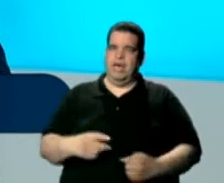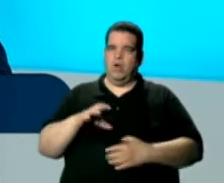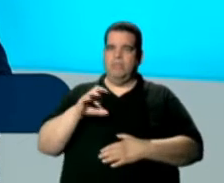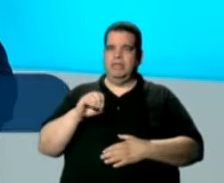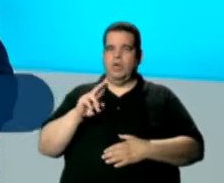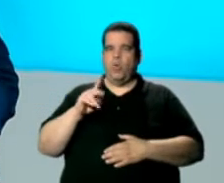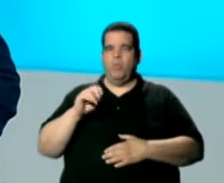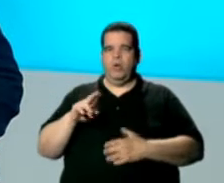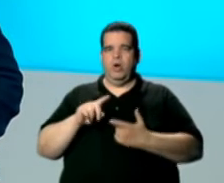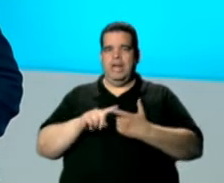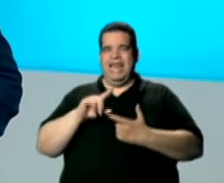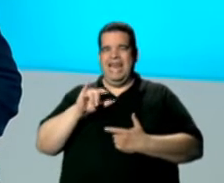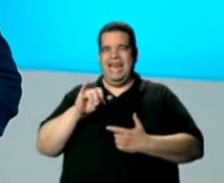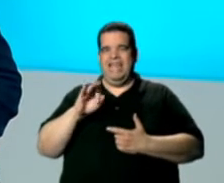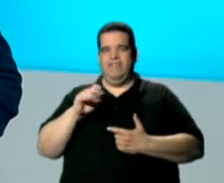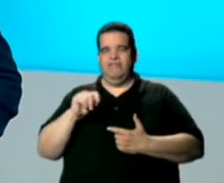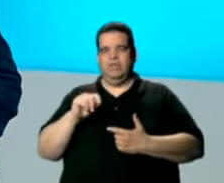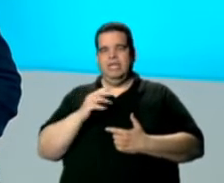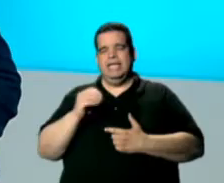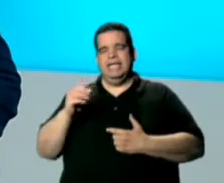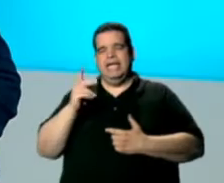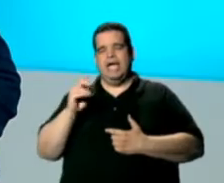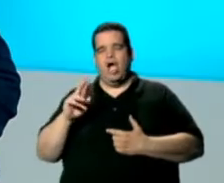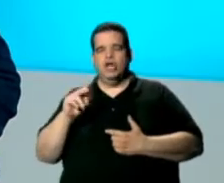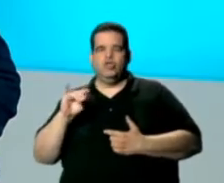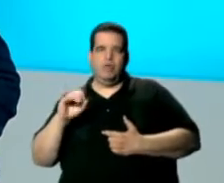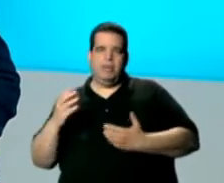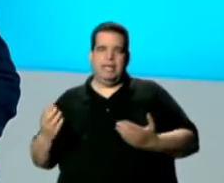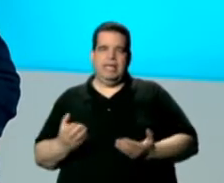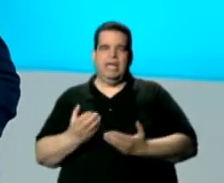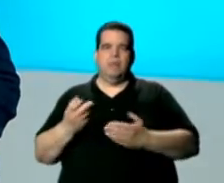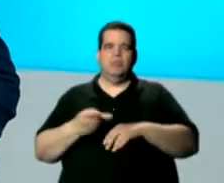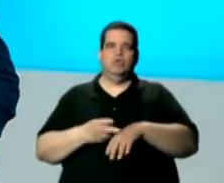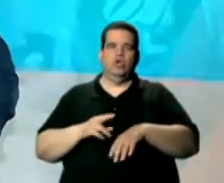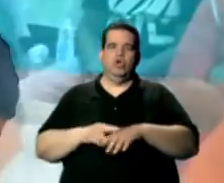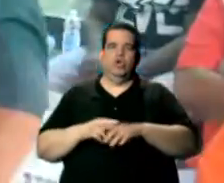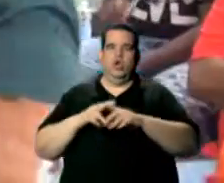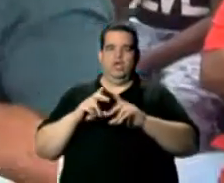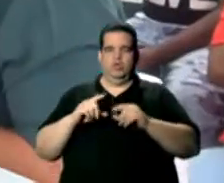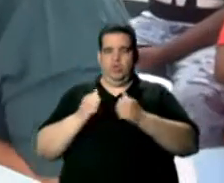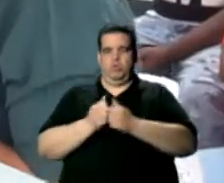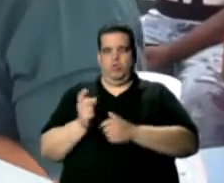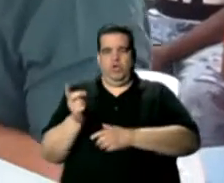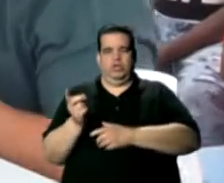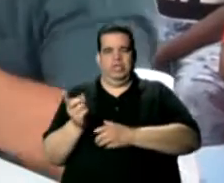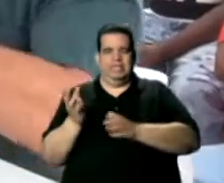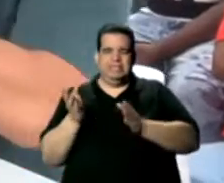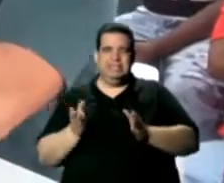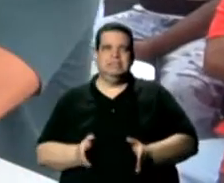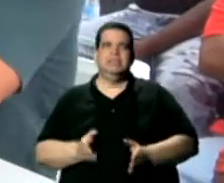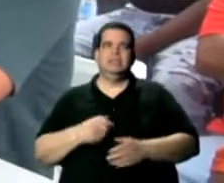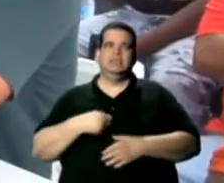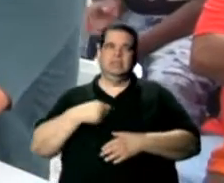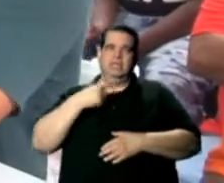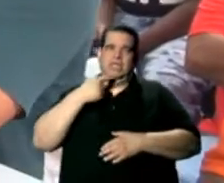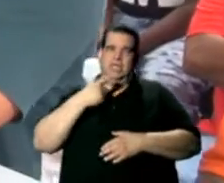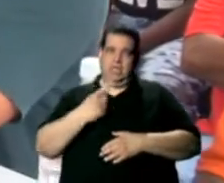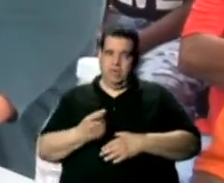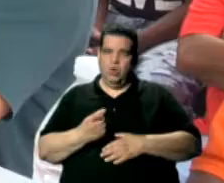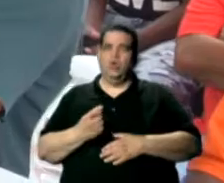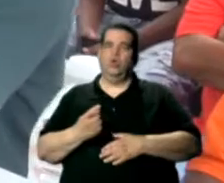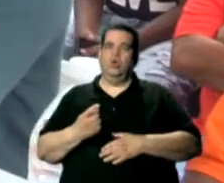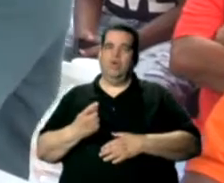Uber, Lyft y Cabtrip a la isla, el Frente Común de Transportistas, encabezado por los taxistas, anunció una gran